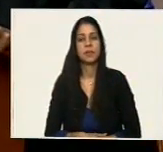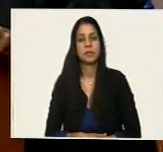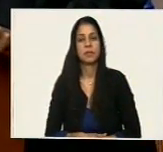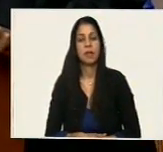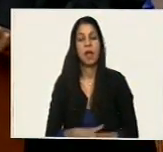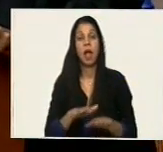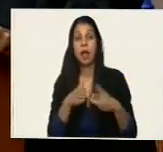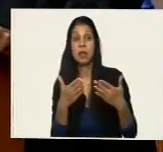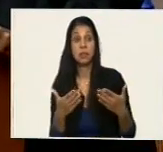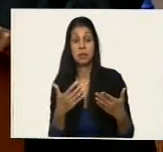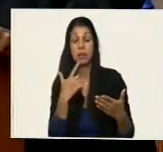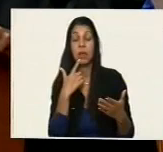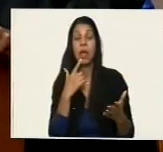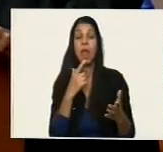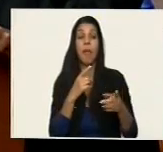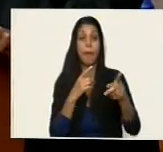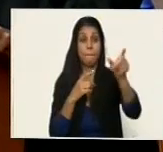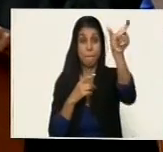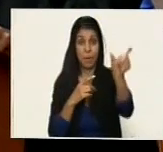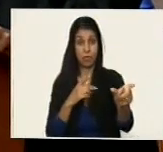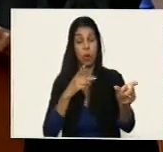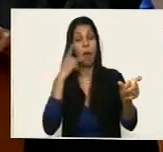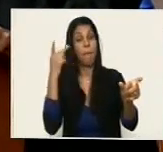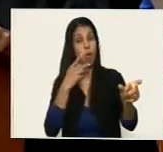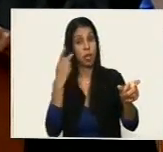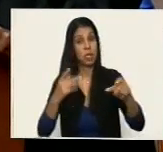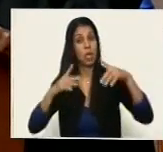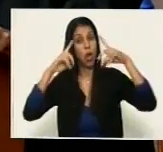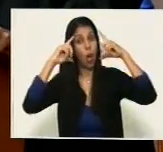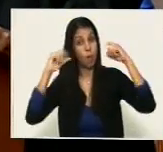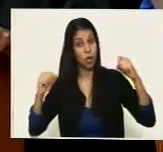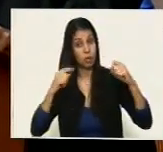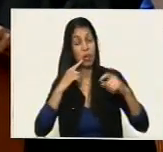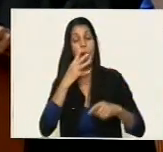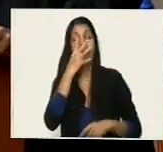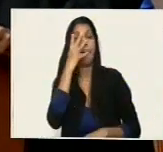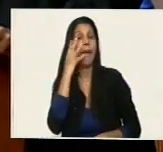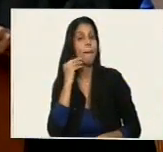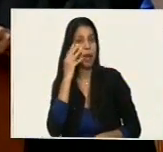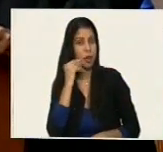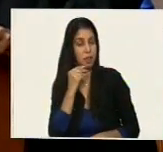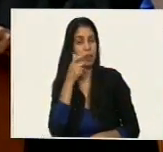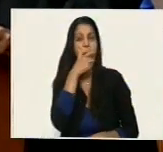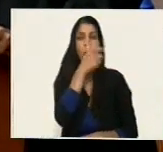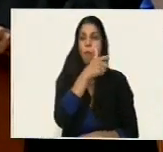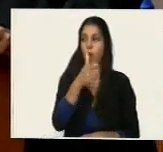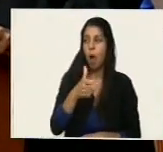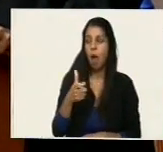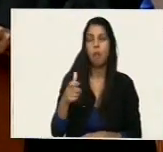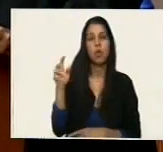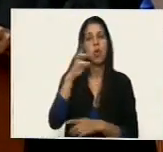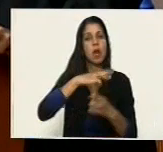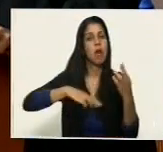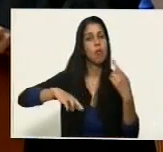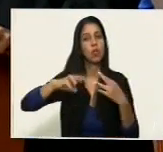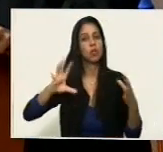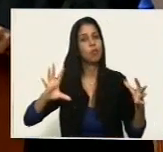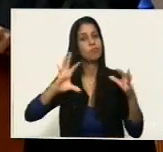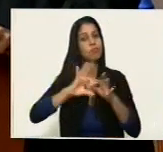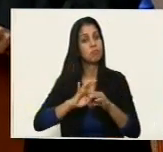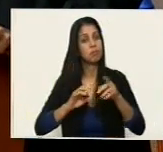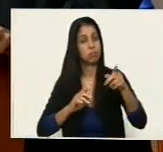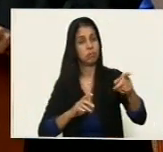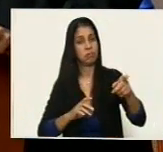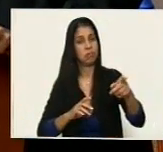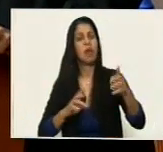la participación política, el compromiso político con el pueblo de Venezuela, con la revolución bolivariana,